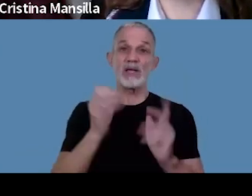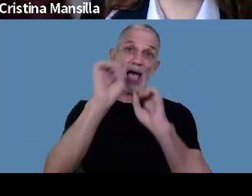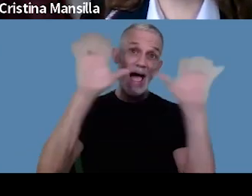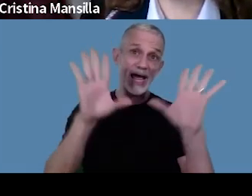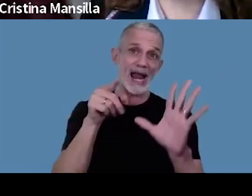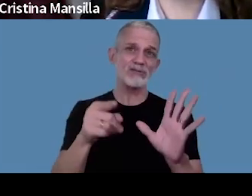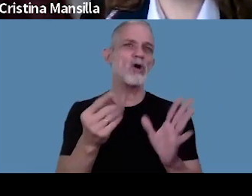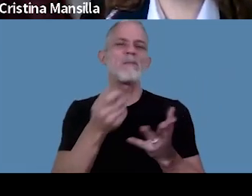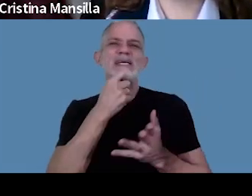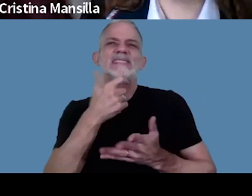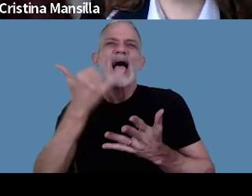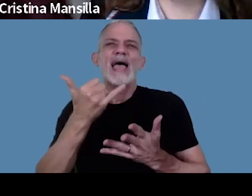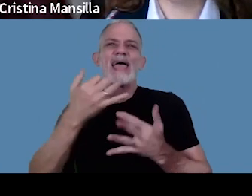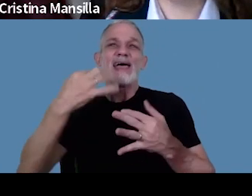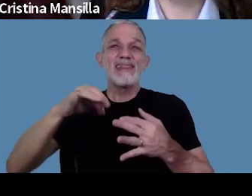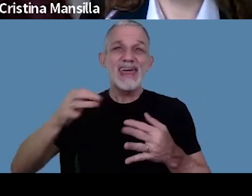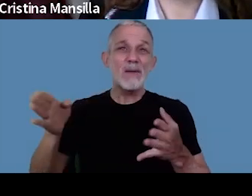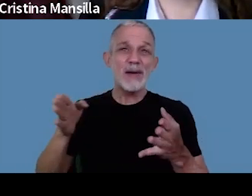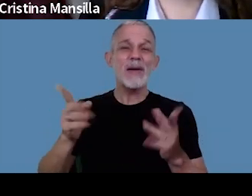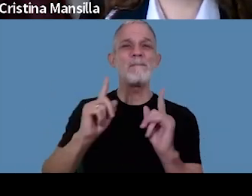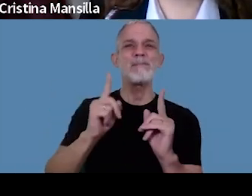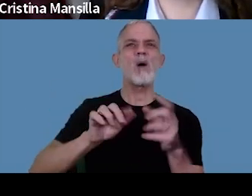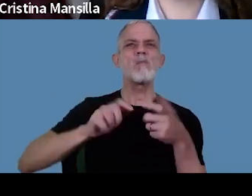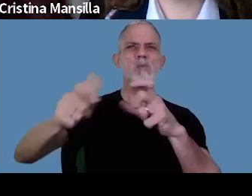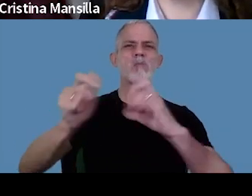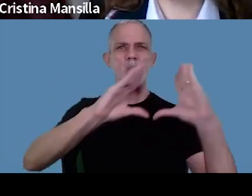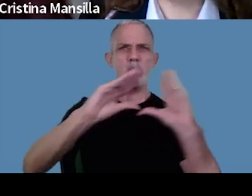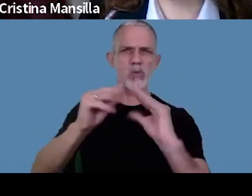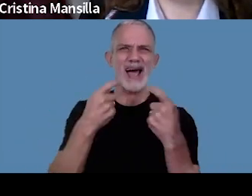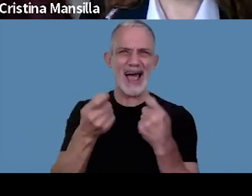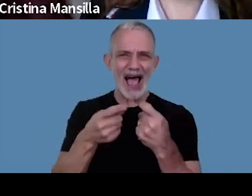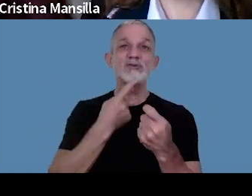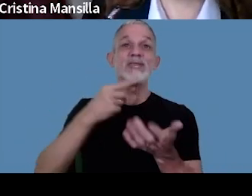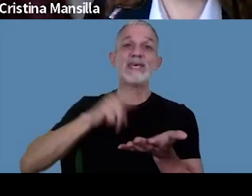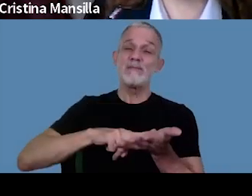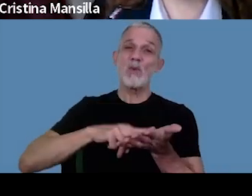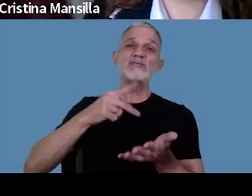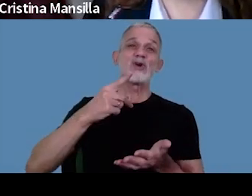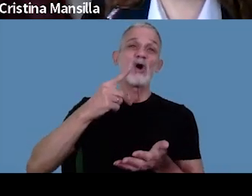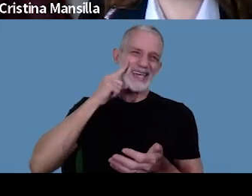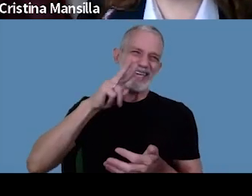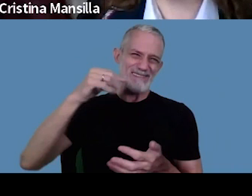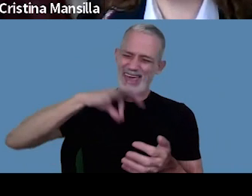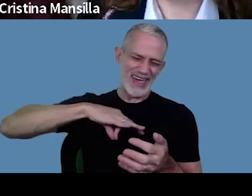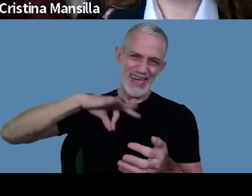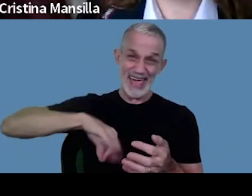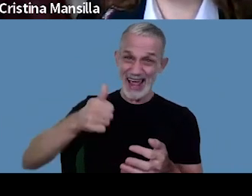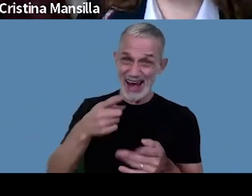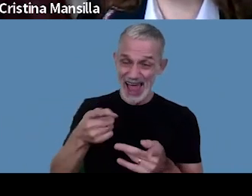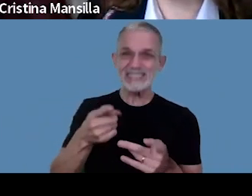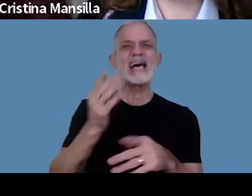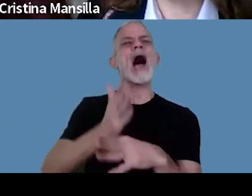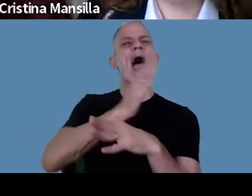para aplicar la amortización acelerada en el impuesto a las ganancias, previamente tiene que tener